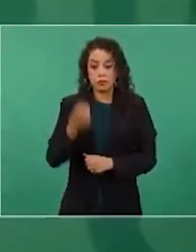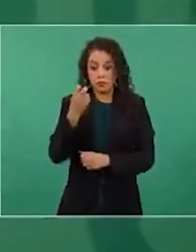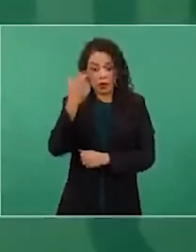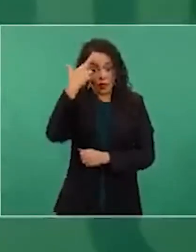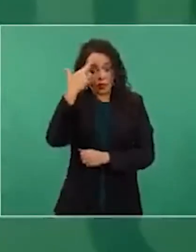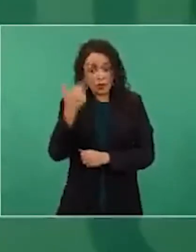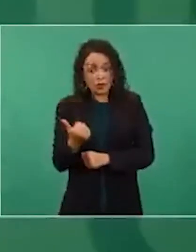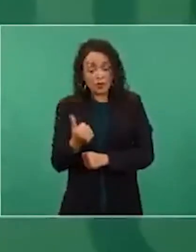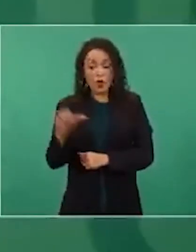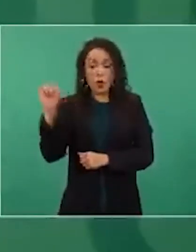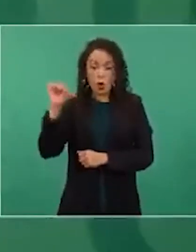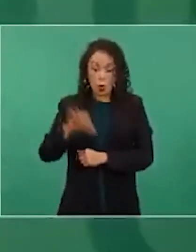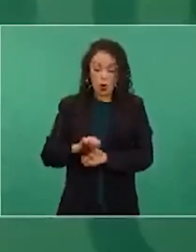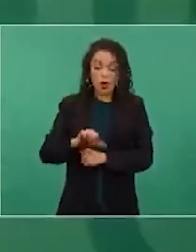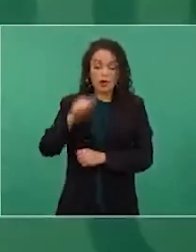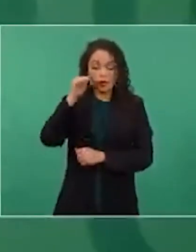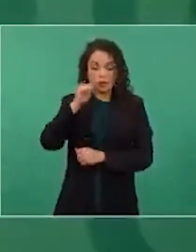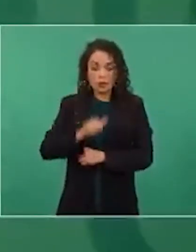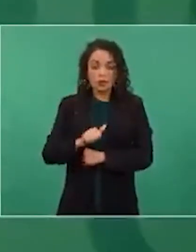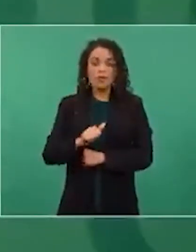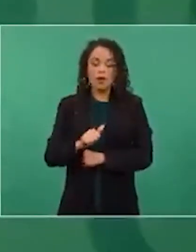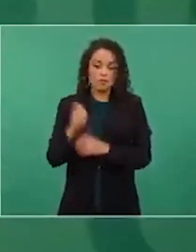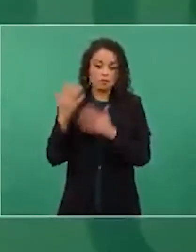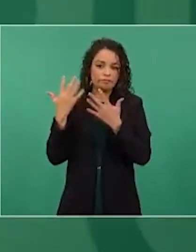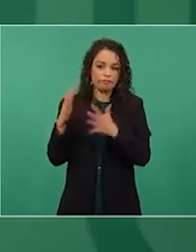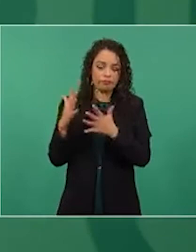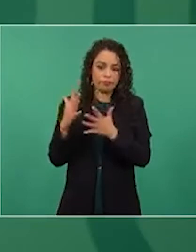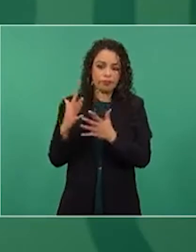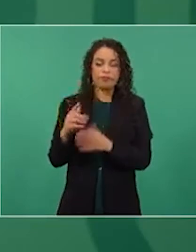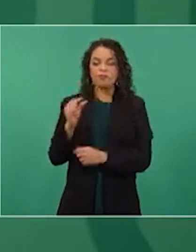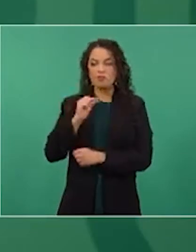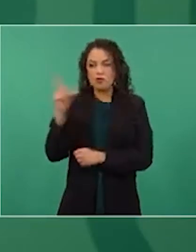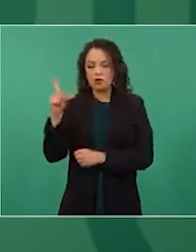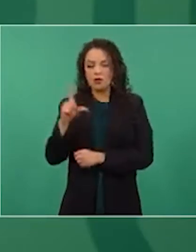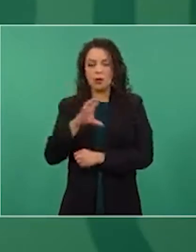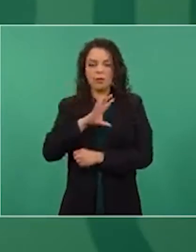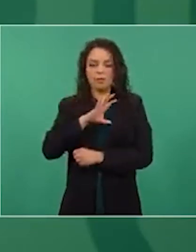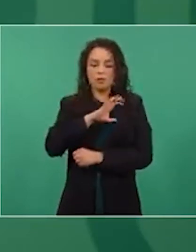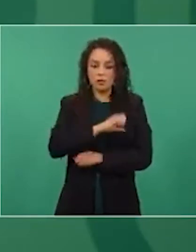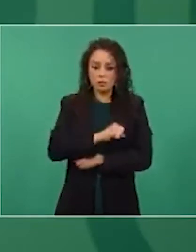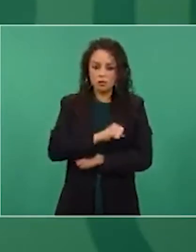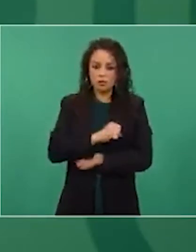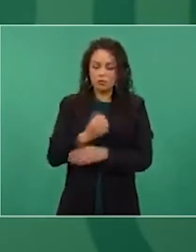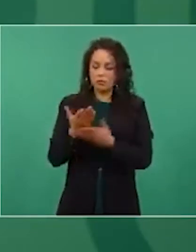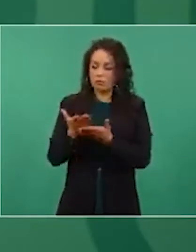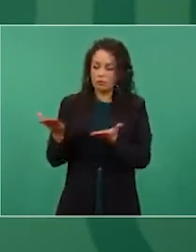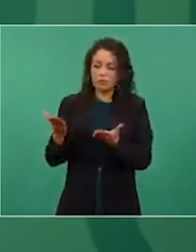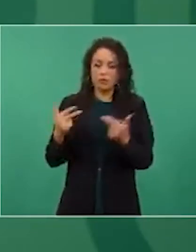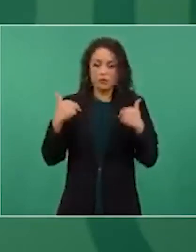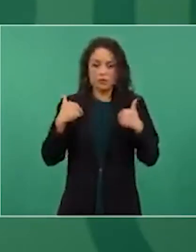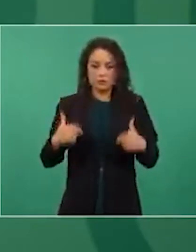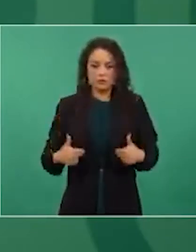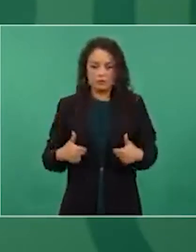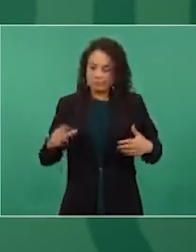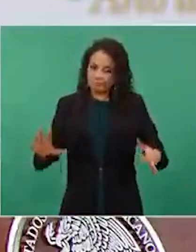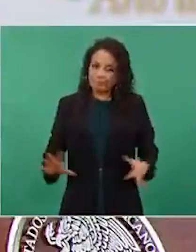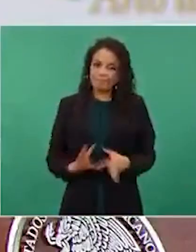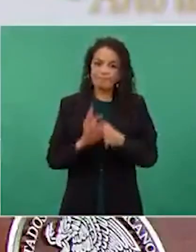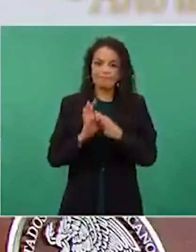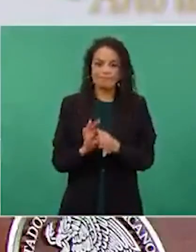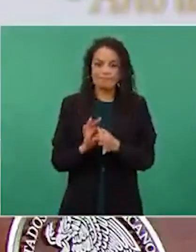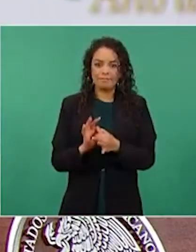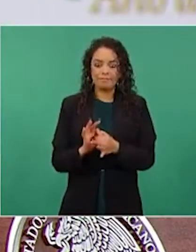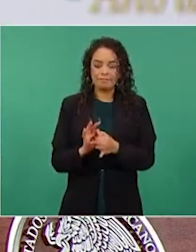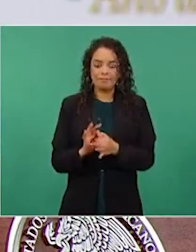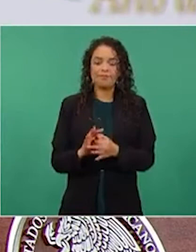hoy y siempre la profesión la pasión y la humanidad a la cual estamos atados como médico